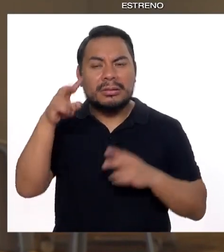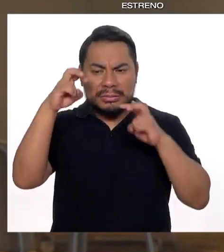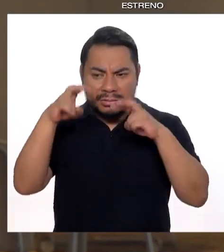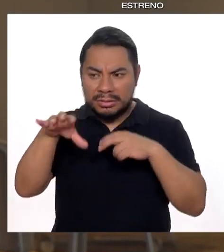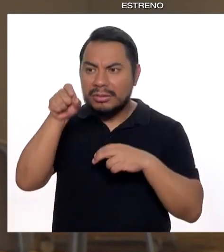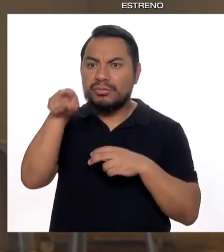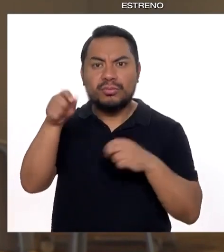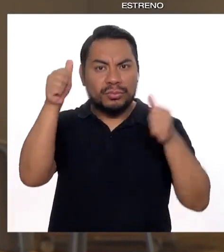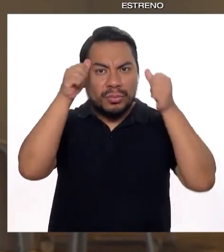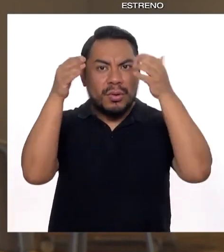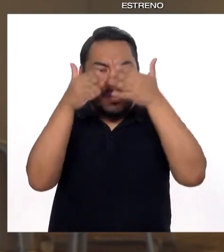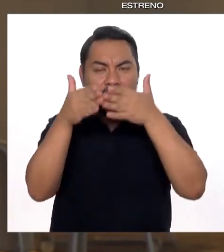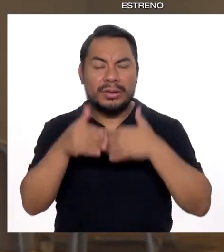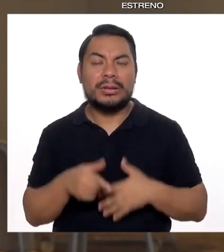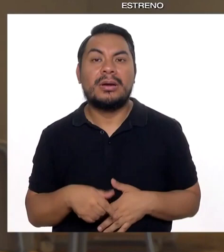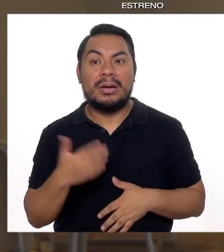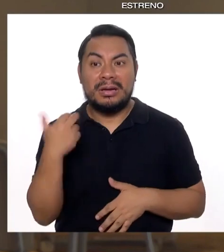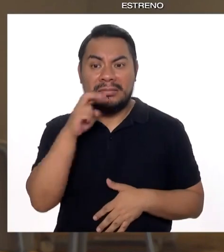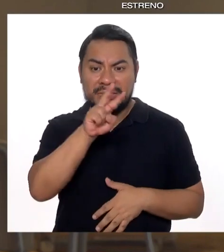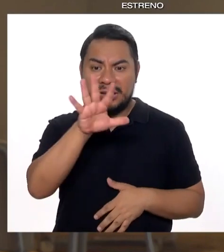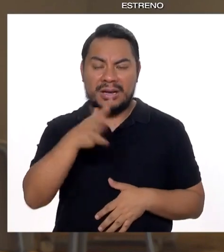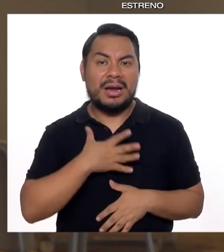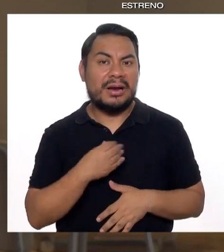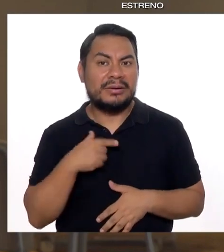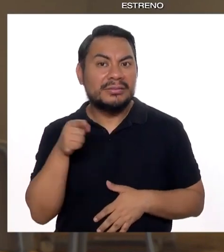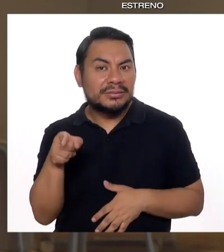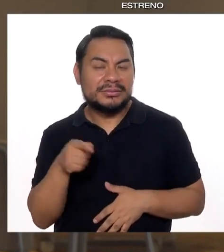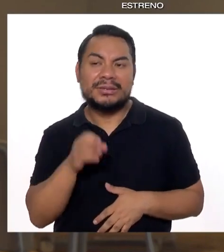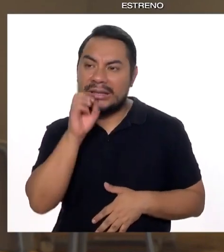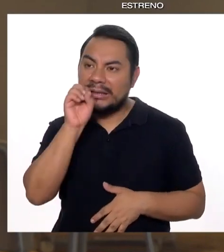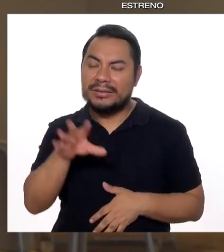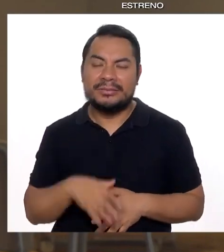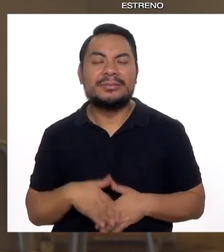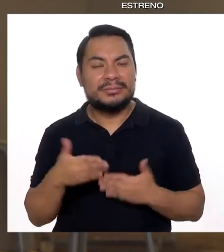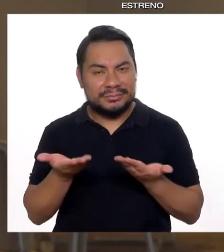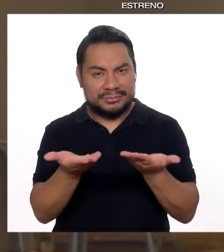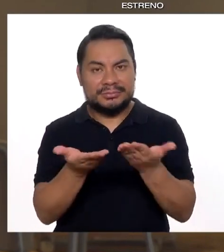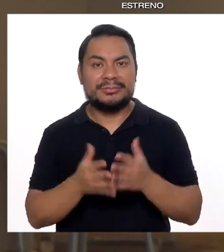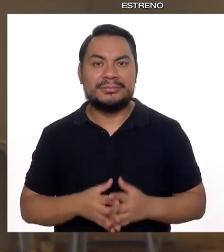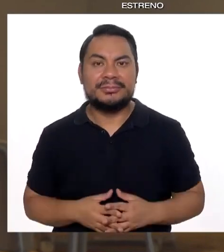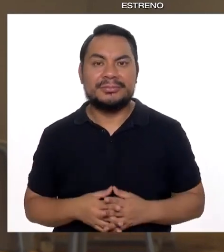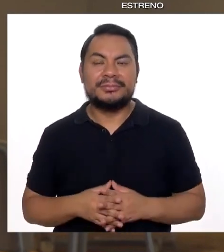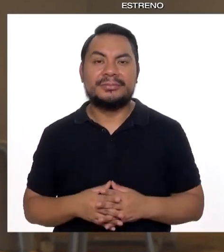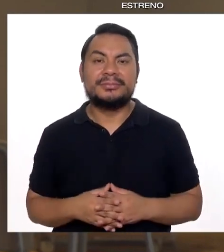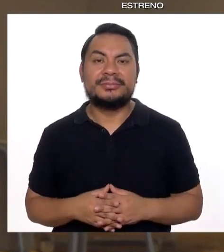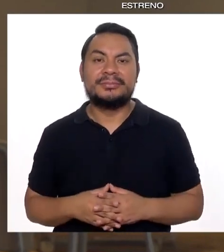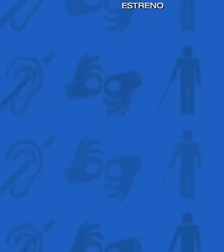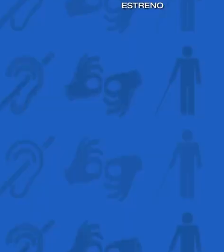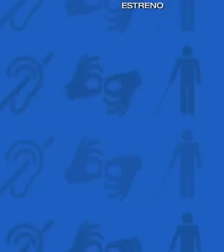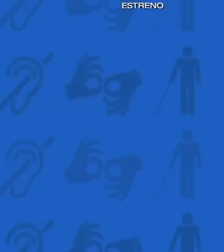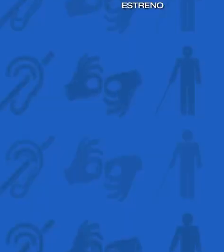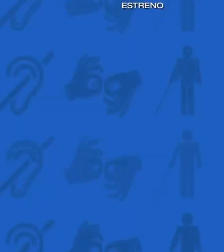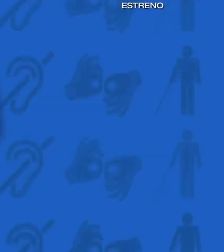fue diagnosticada con autismo a los 25 años de edad. Adelante con el video.